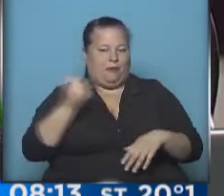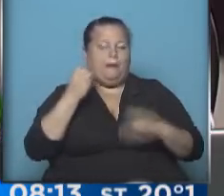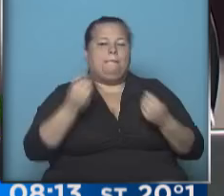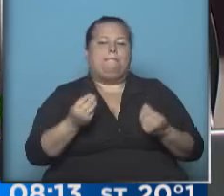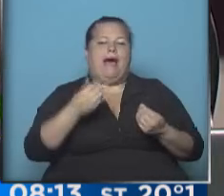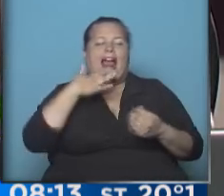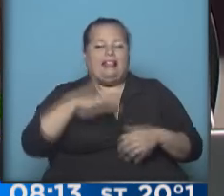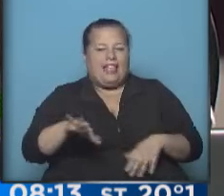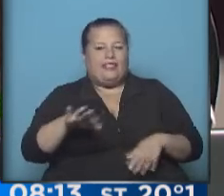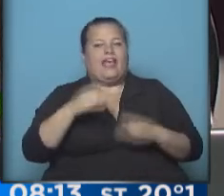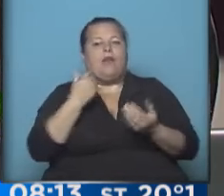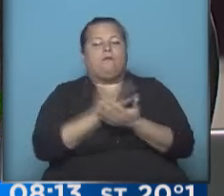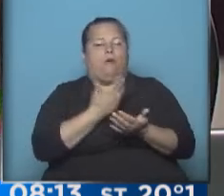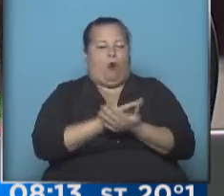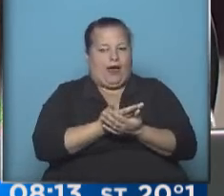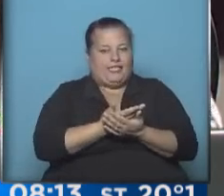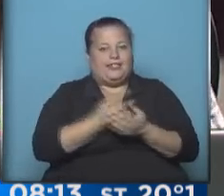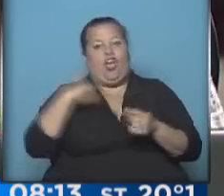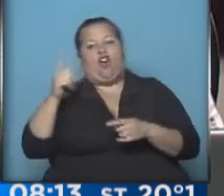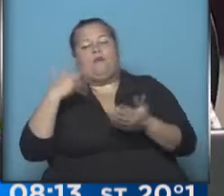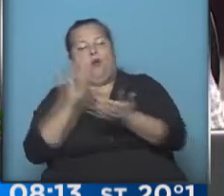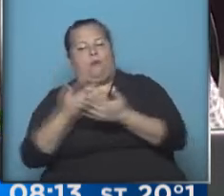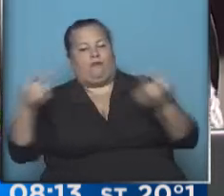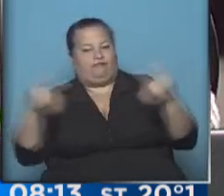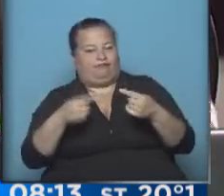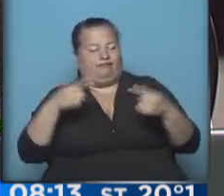para entender las propuestas y las contrapropuesta de los candidatos